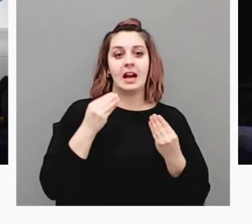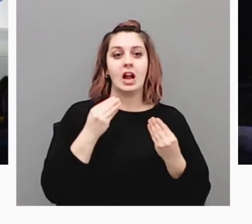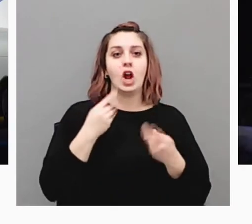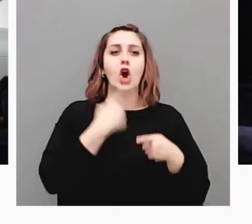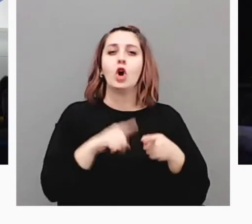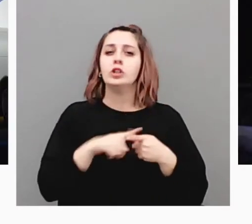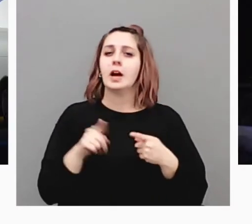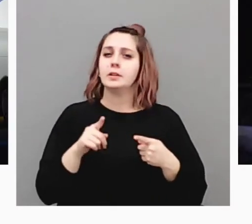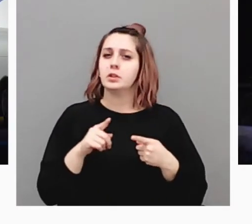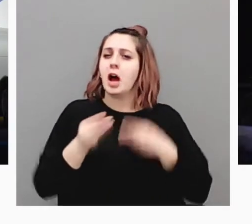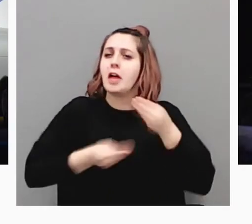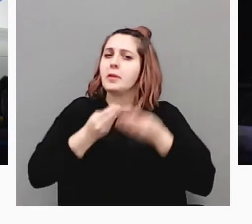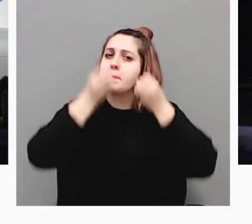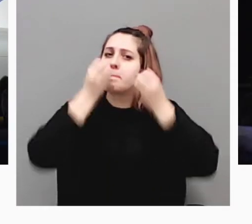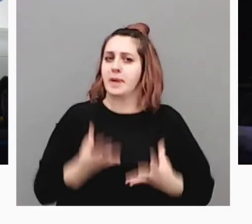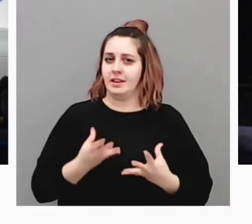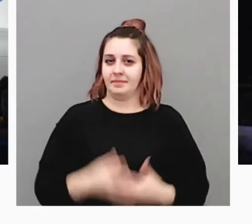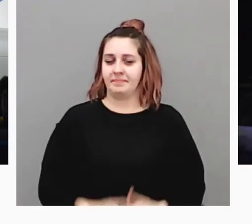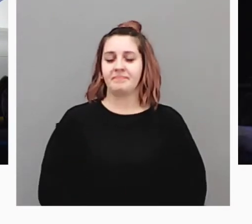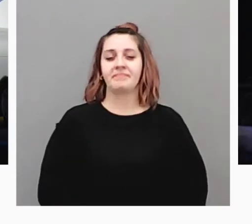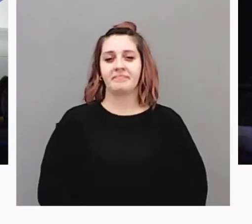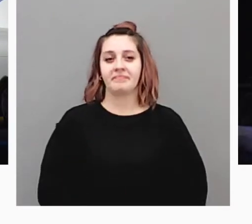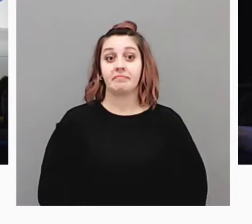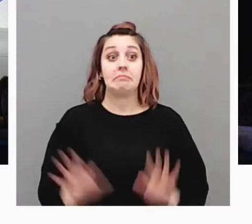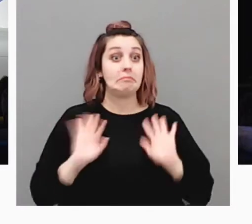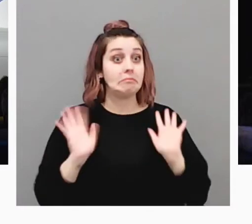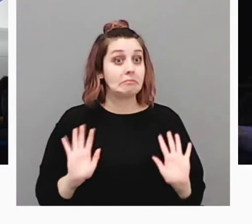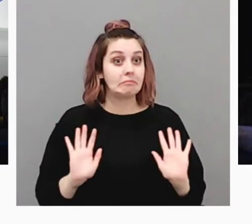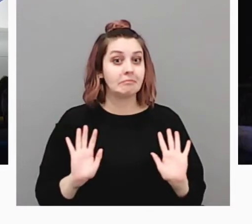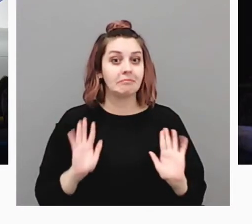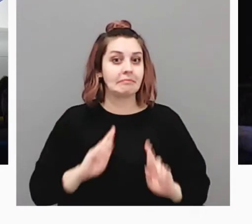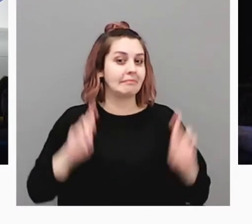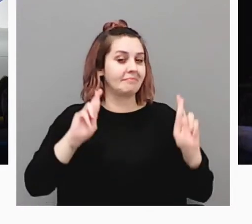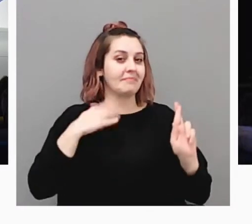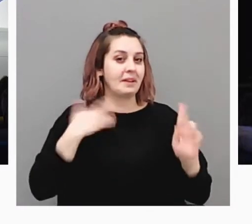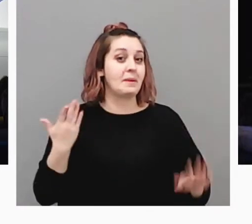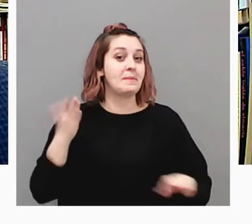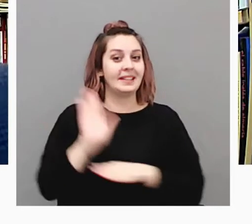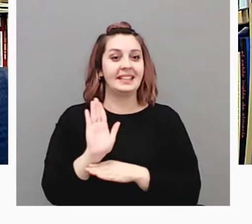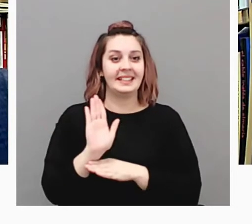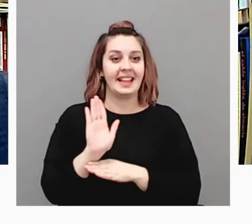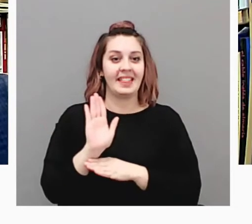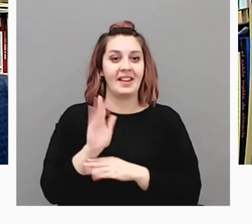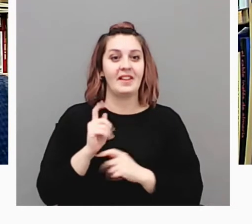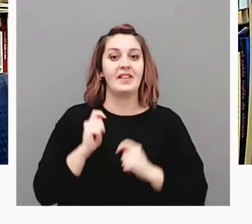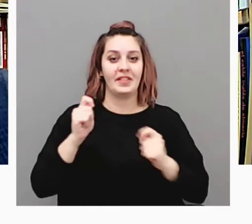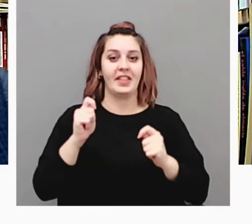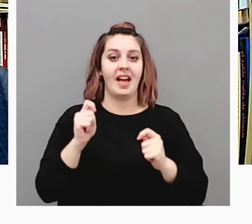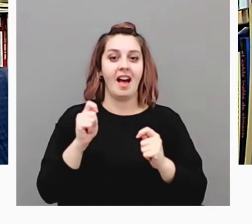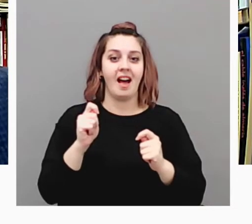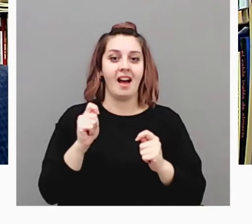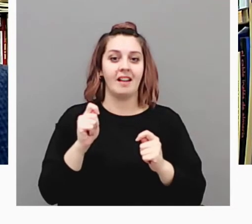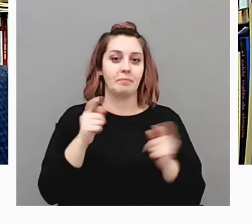en el uso del enoturismo. Y nada más, yo espero que esta presentación pues dé pie a un fructífero